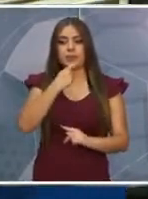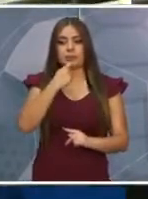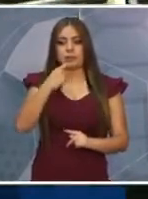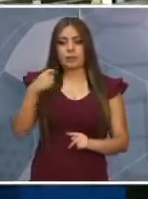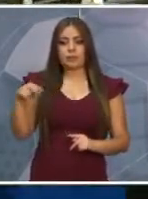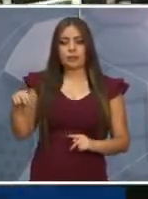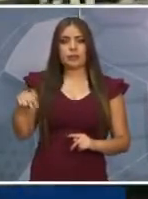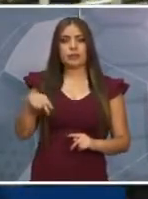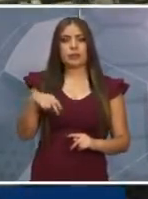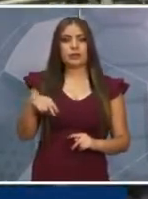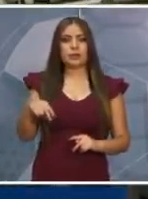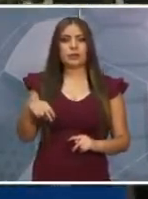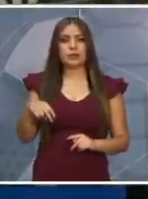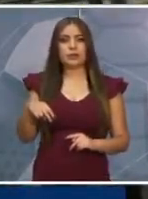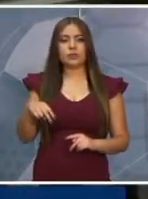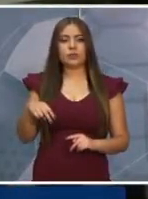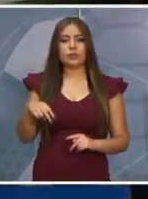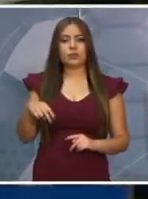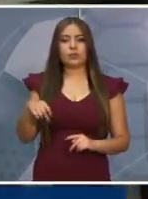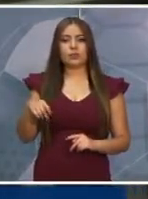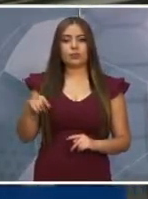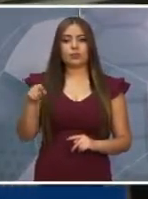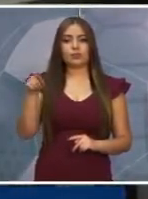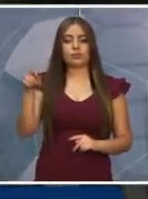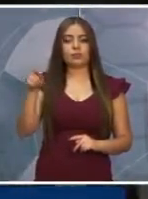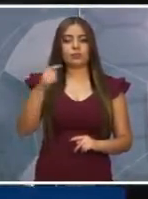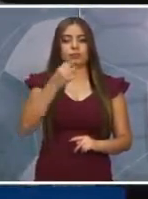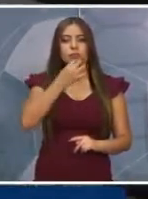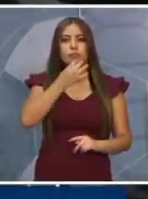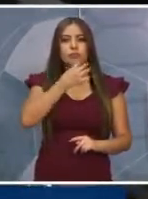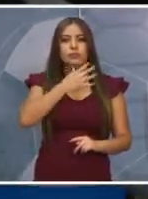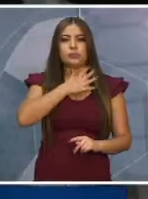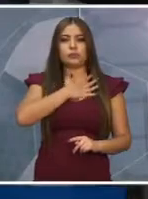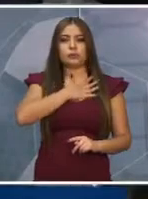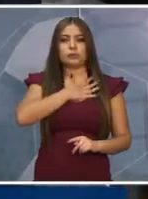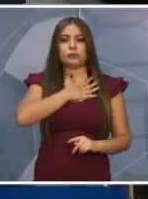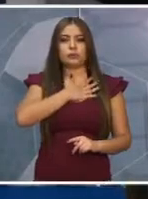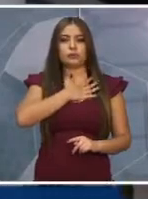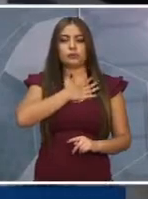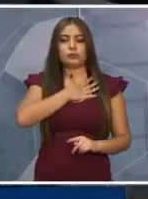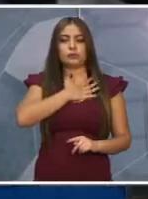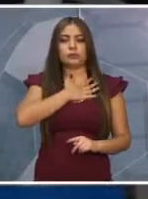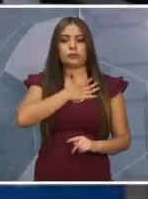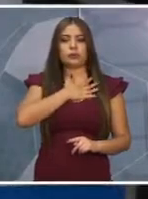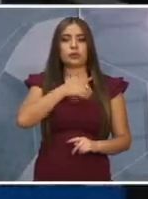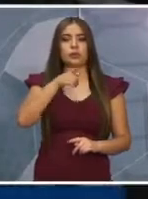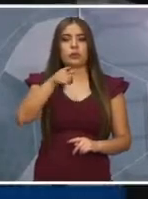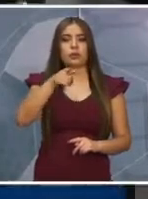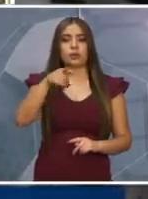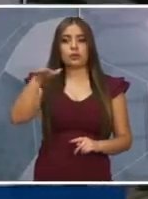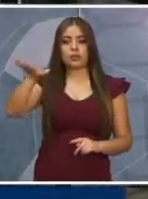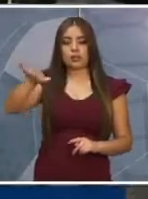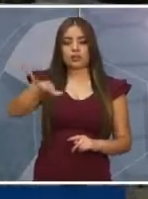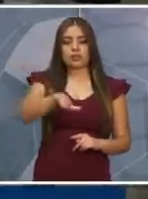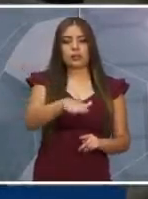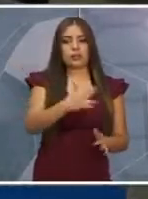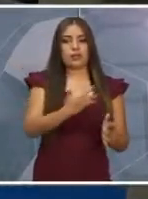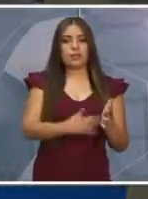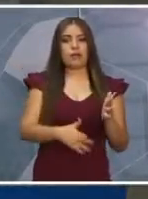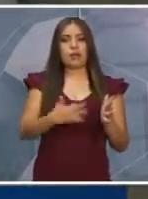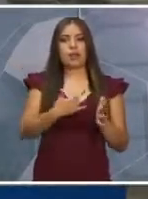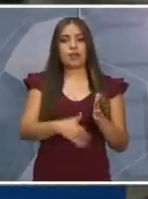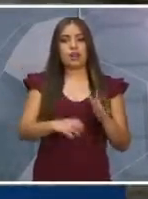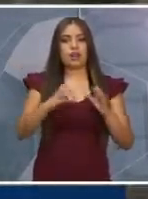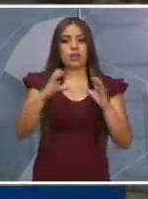saber que la rampa le falta parte de la infraestructura